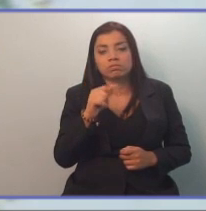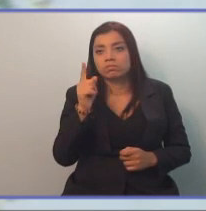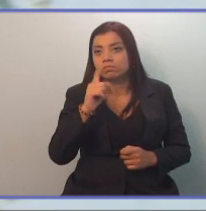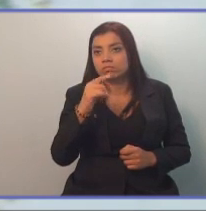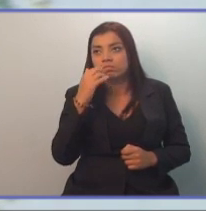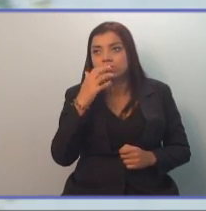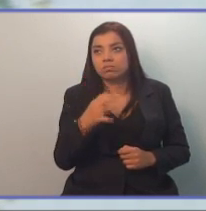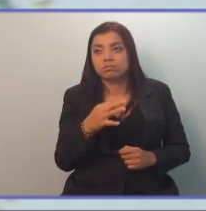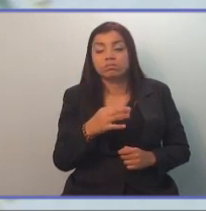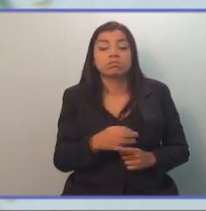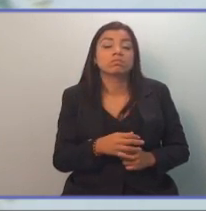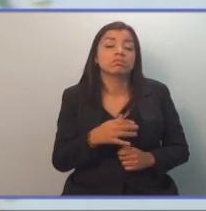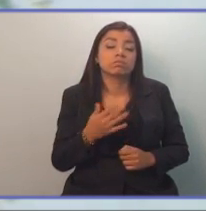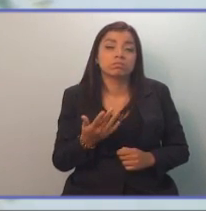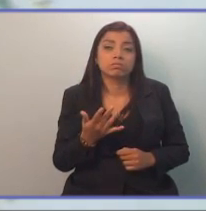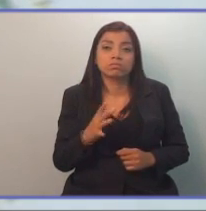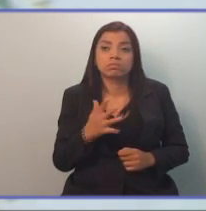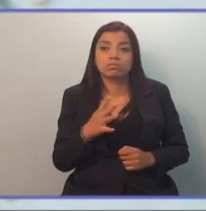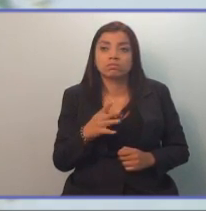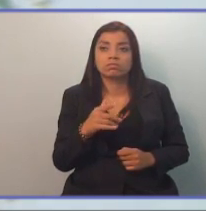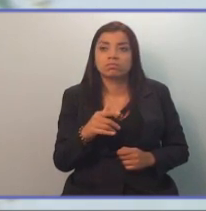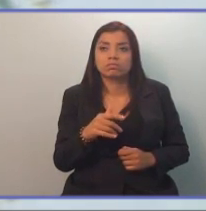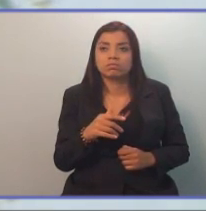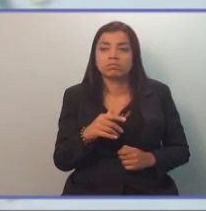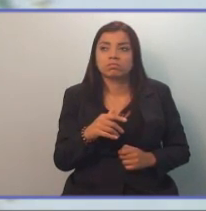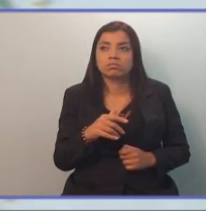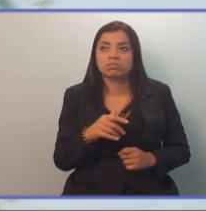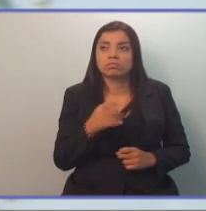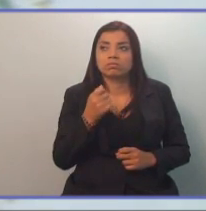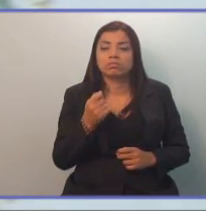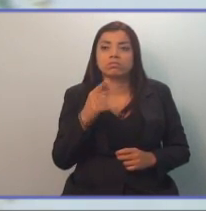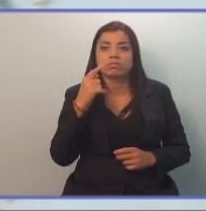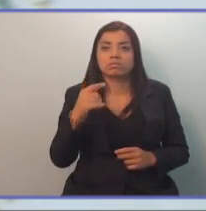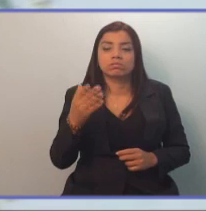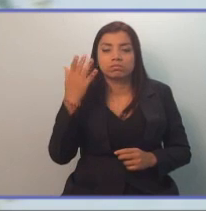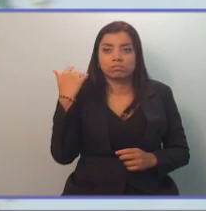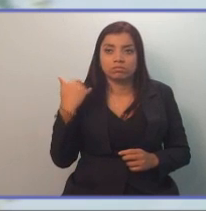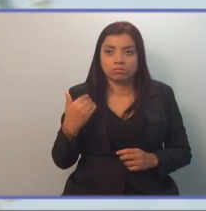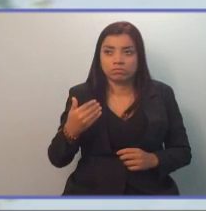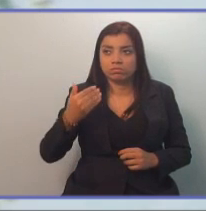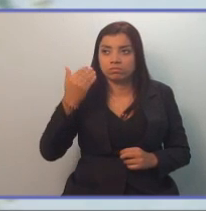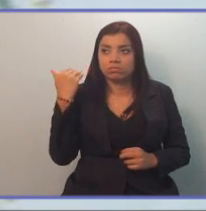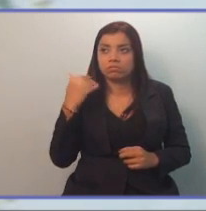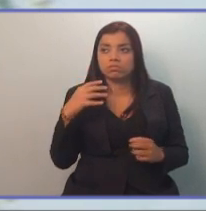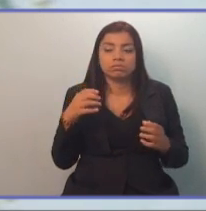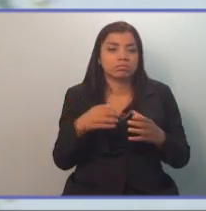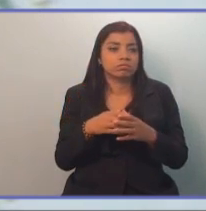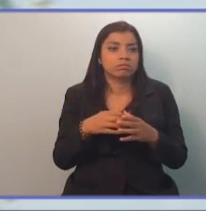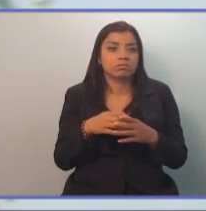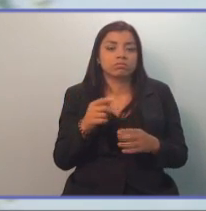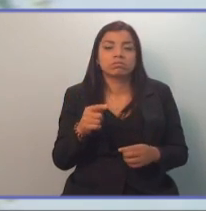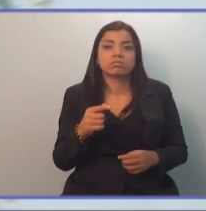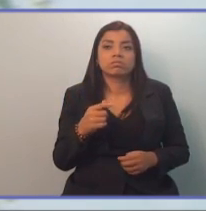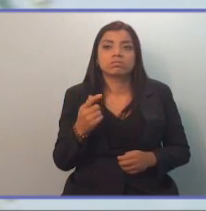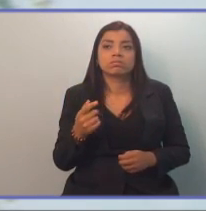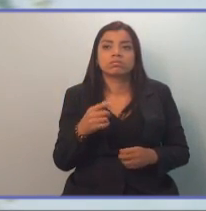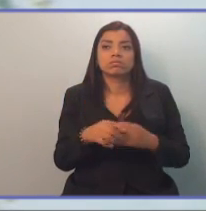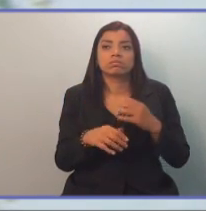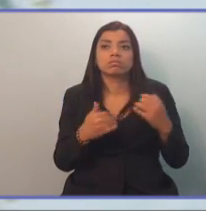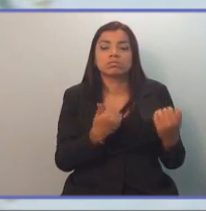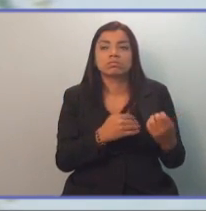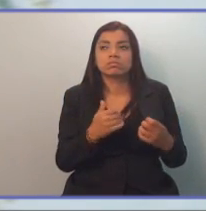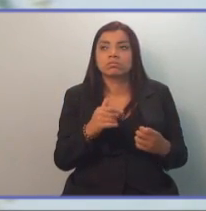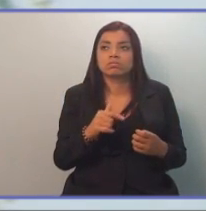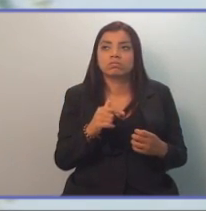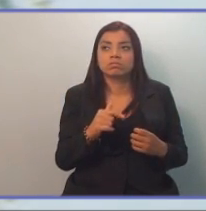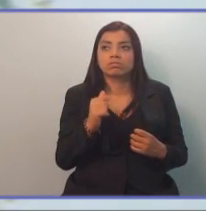cierto. Pasó casi todo el año pasado de que la comisión no subía casos a conocimiento